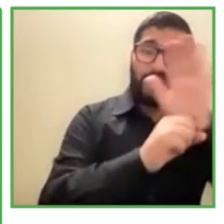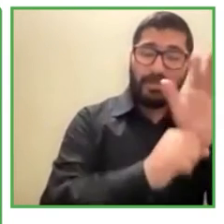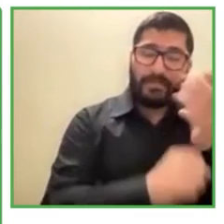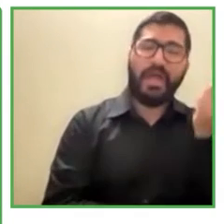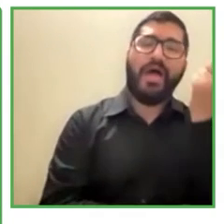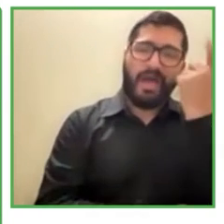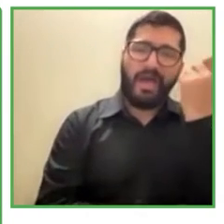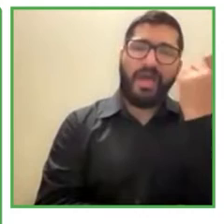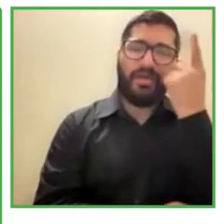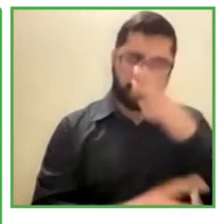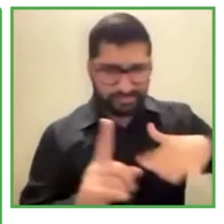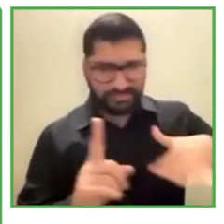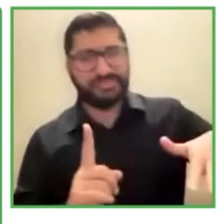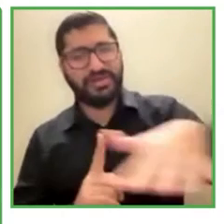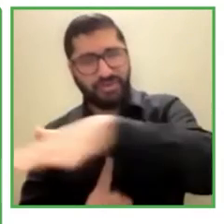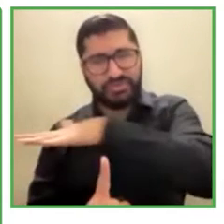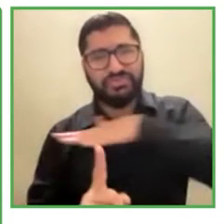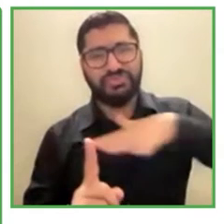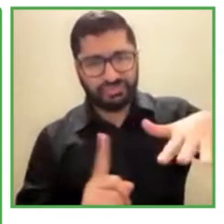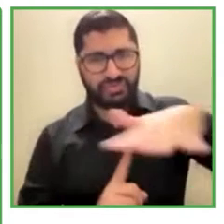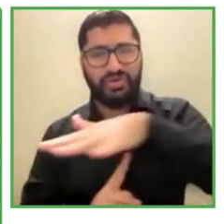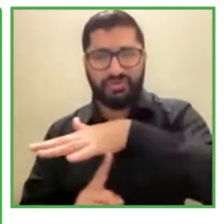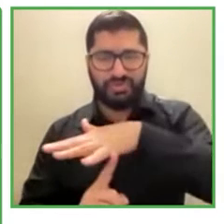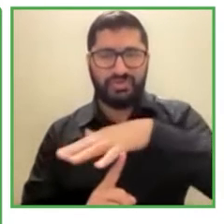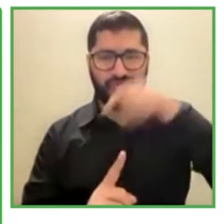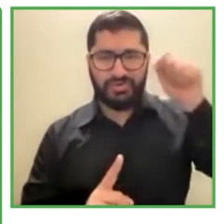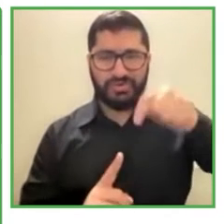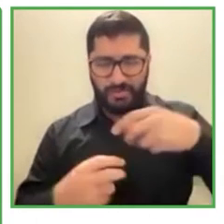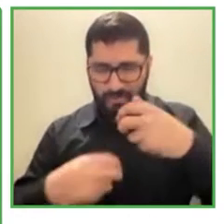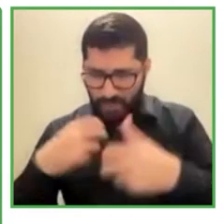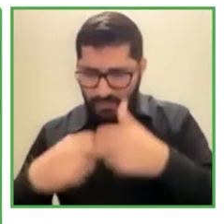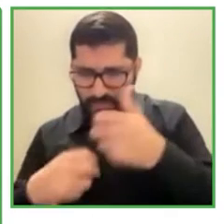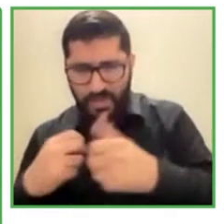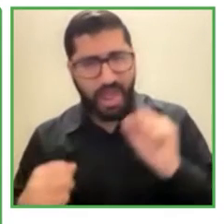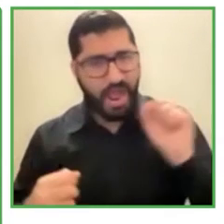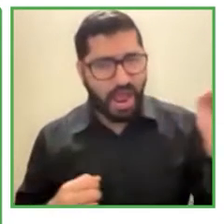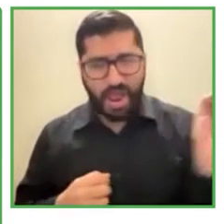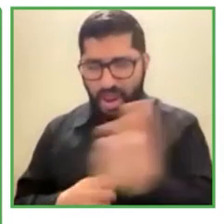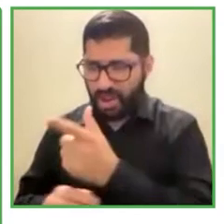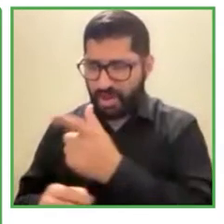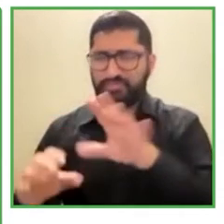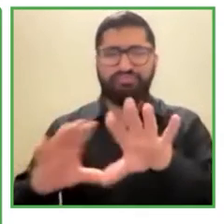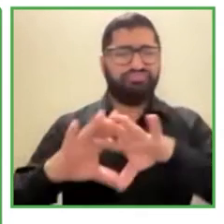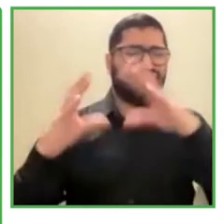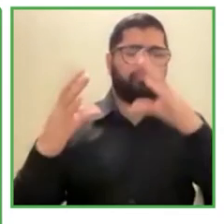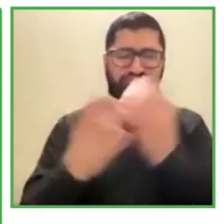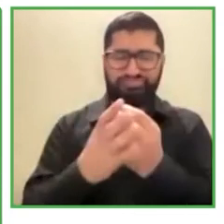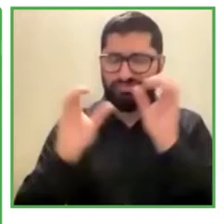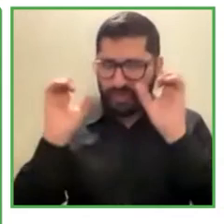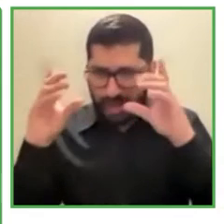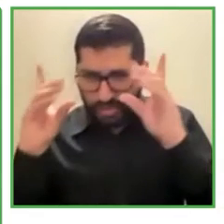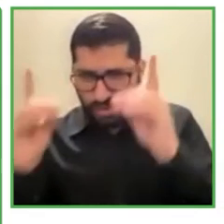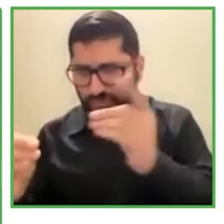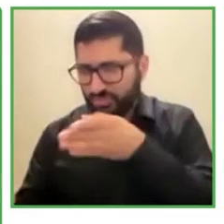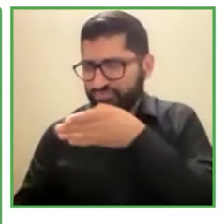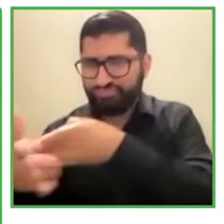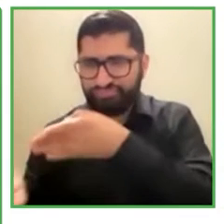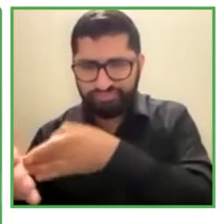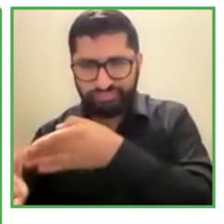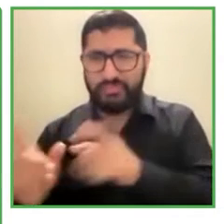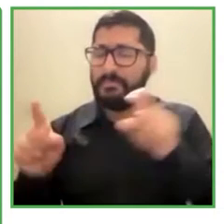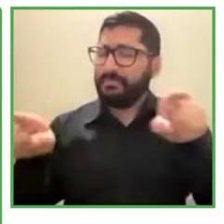una dificultad para acceder a una educación. Y yo sé que eso es lo mismo en otros lugares del mundo, debido a la falta de acceso